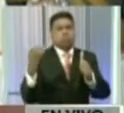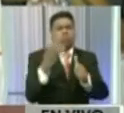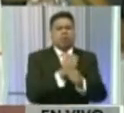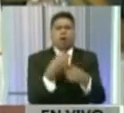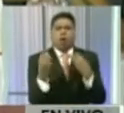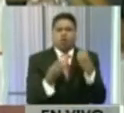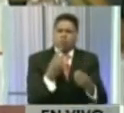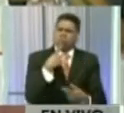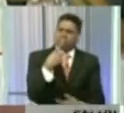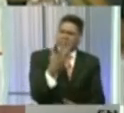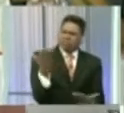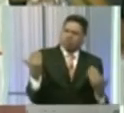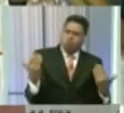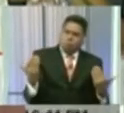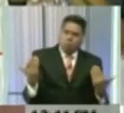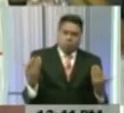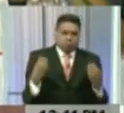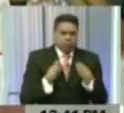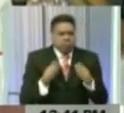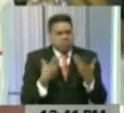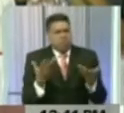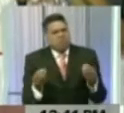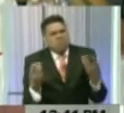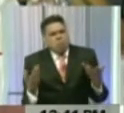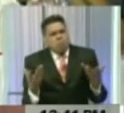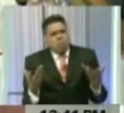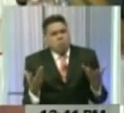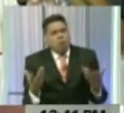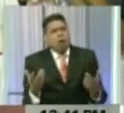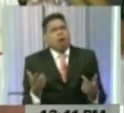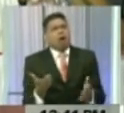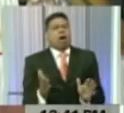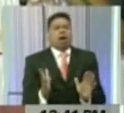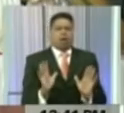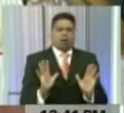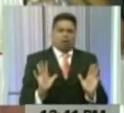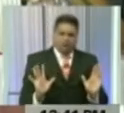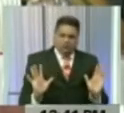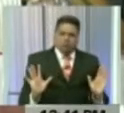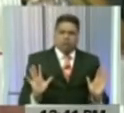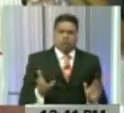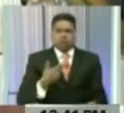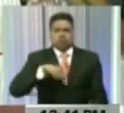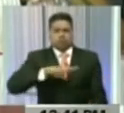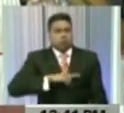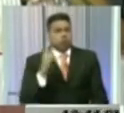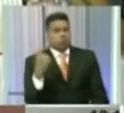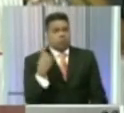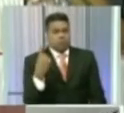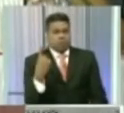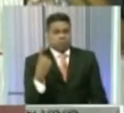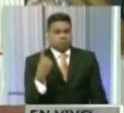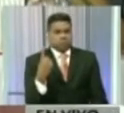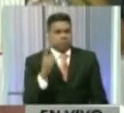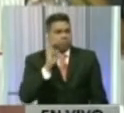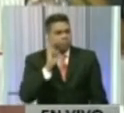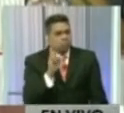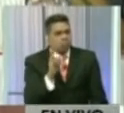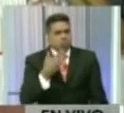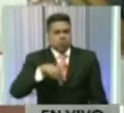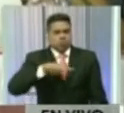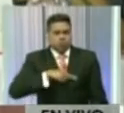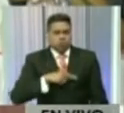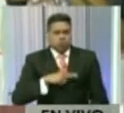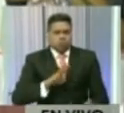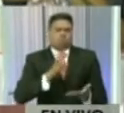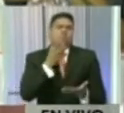sobrevivieron? ¿Cómo sobreviven? Y nosotros no solamente sobrevivimos, yo quiero decir algo, yo creo que nosotros tocamos piso y